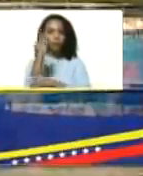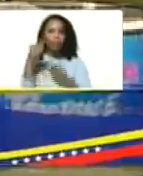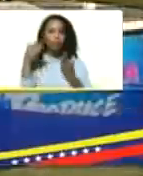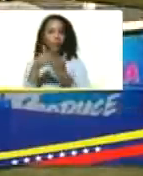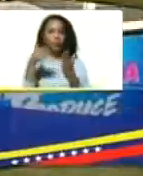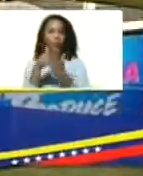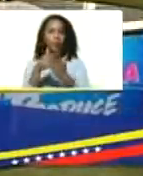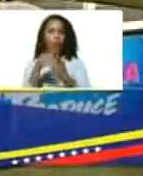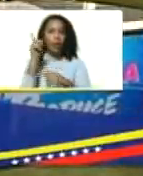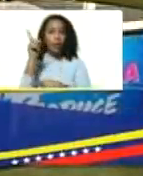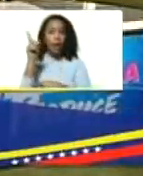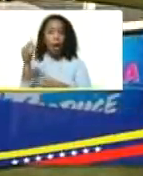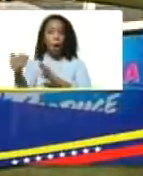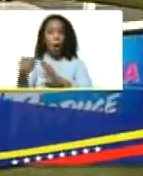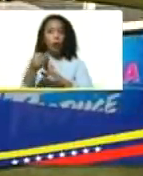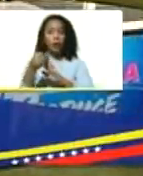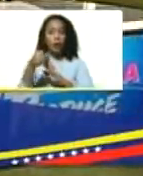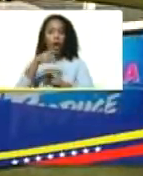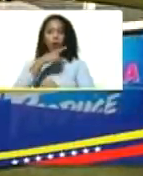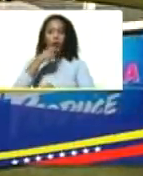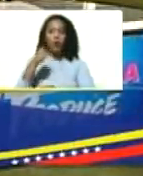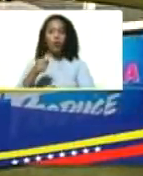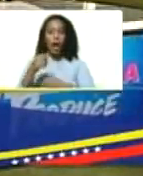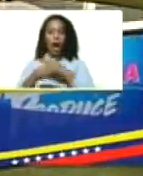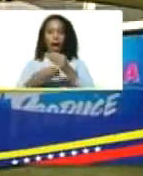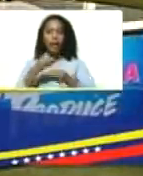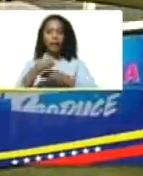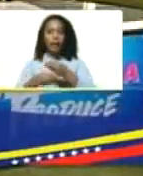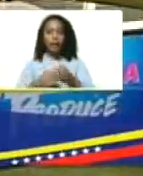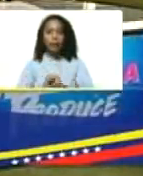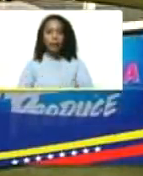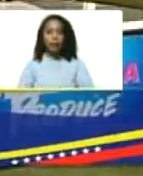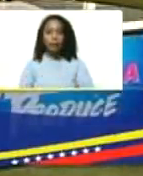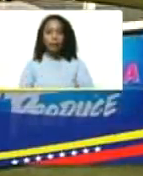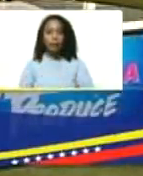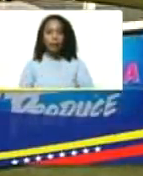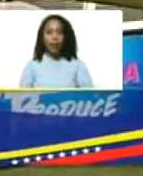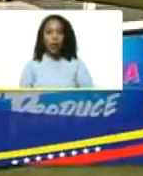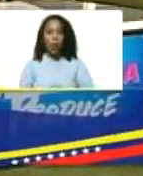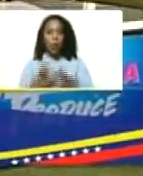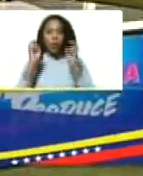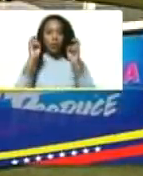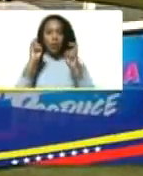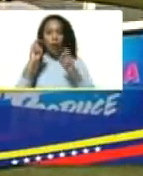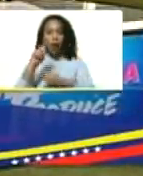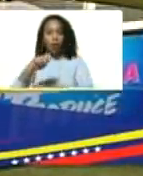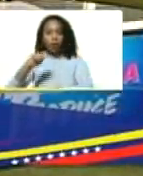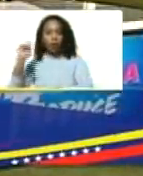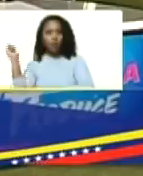por parte de occidente contra rusia han generado un efecto búmeran